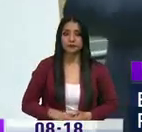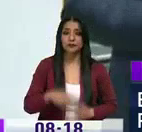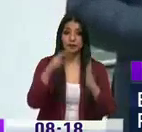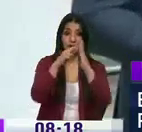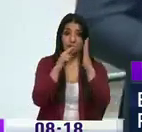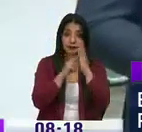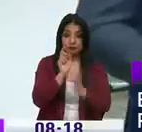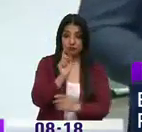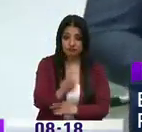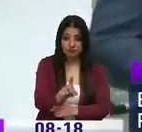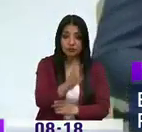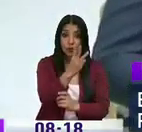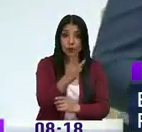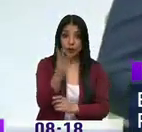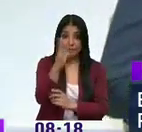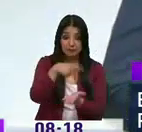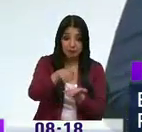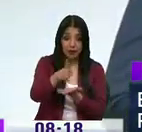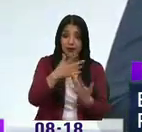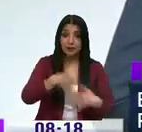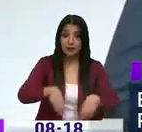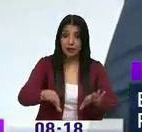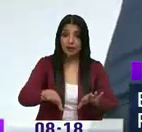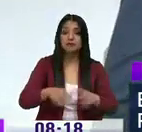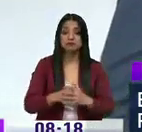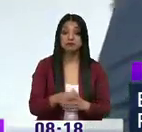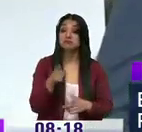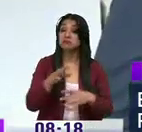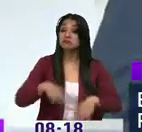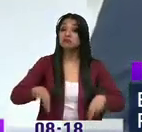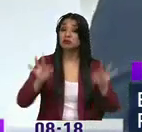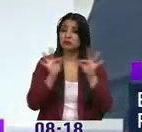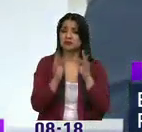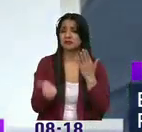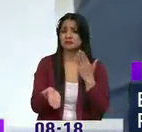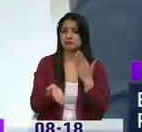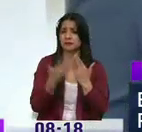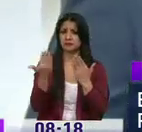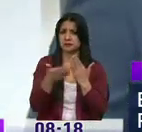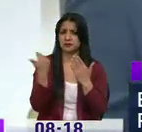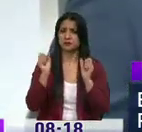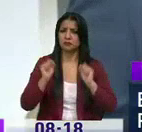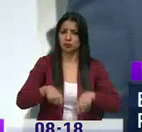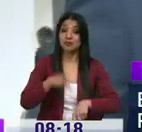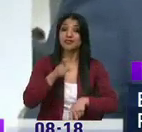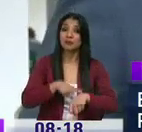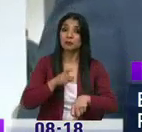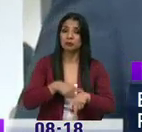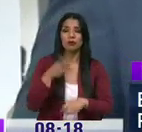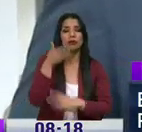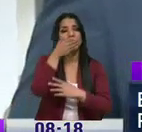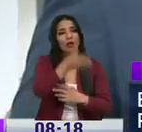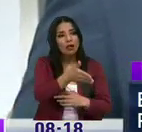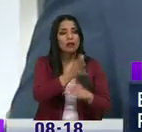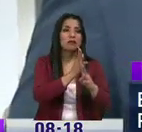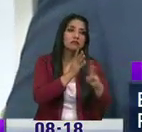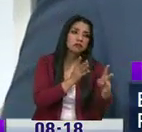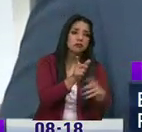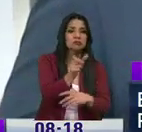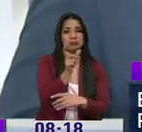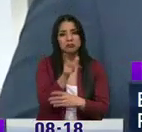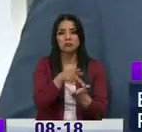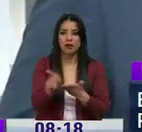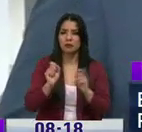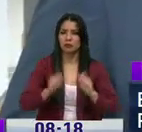y obviamente le recordamos a la ciudadanía que esto es un canal sumamente interesante porque reduce tiempos en la